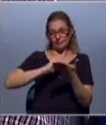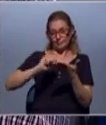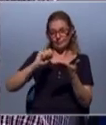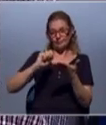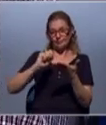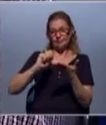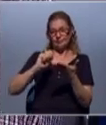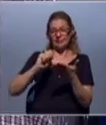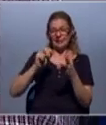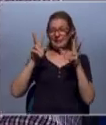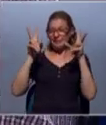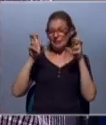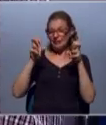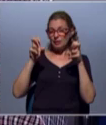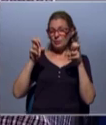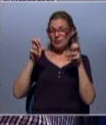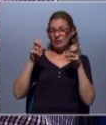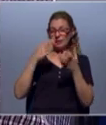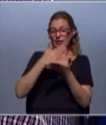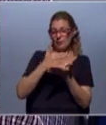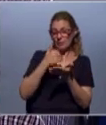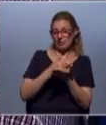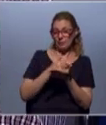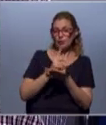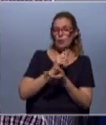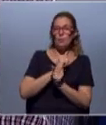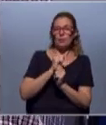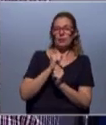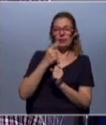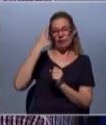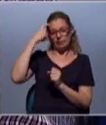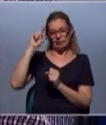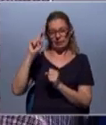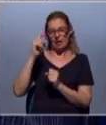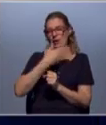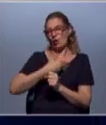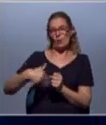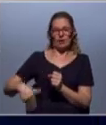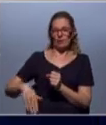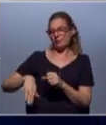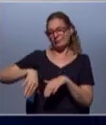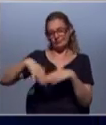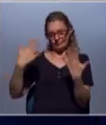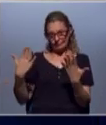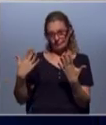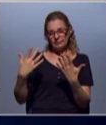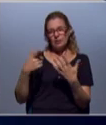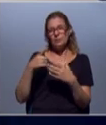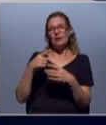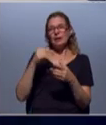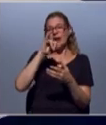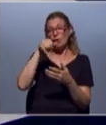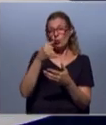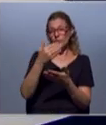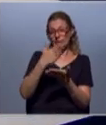en temas que sean del departamento no pueden presentar una iniciativa que sea el gobierno nacional un tema para que la junta departamental